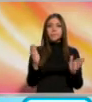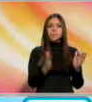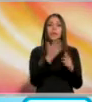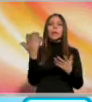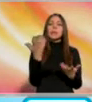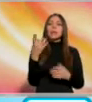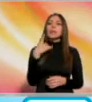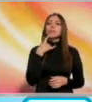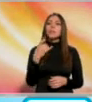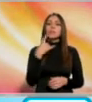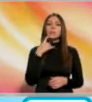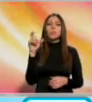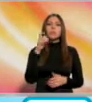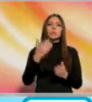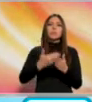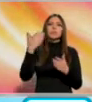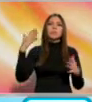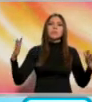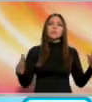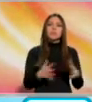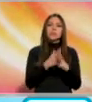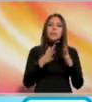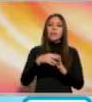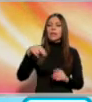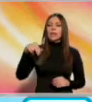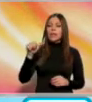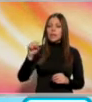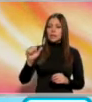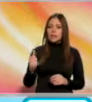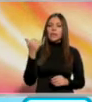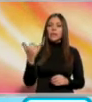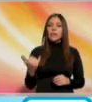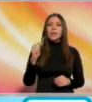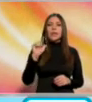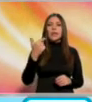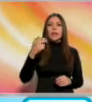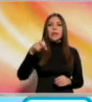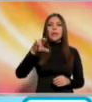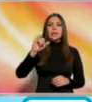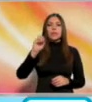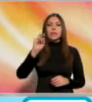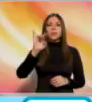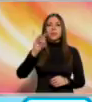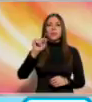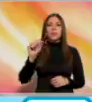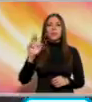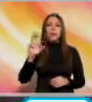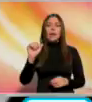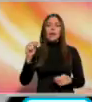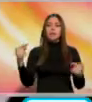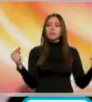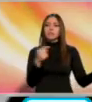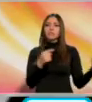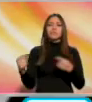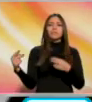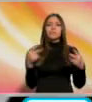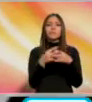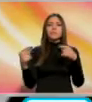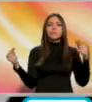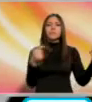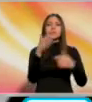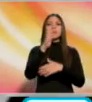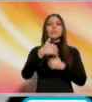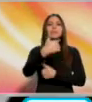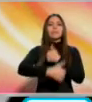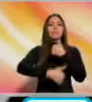Guerra Fría. Sí. La NASA y la agencia soviética pues estaban peleadas, ¿no? Claro, y competían. Son competencia, Compe- eran- claro. Sí. Sí, pero eran Gagarin fue el competencia. primero,